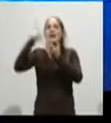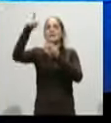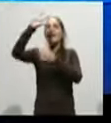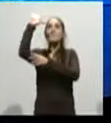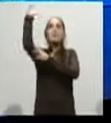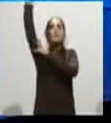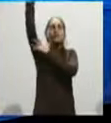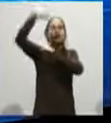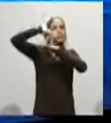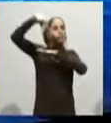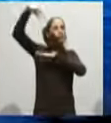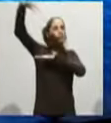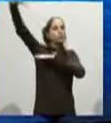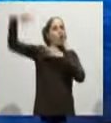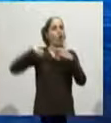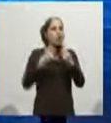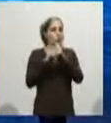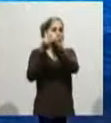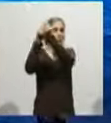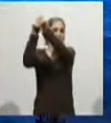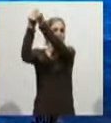lejos, conmigo.